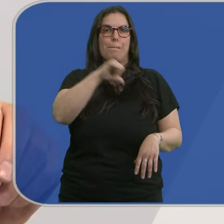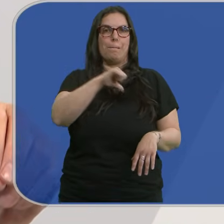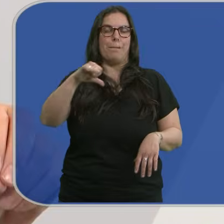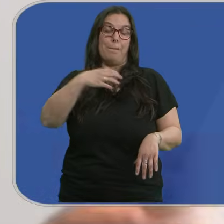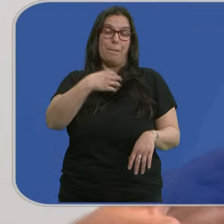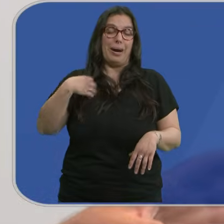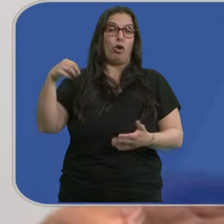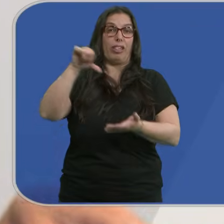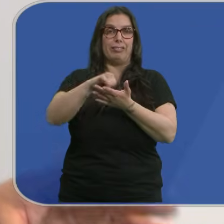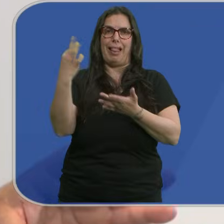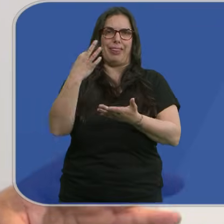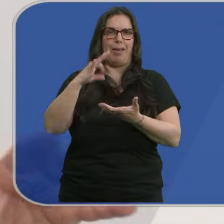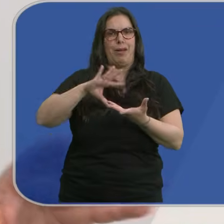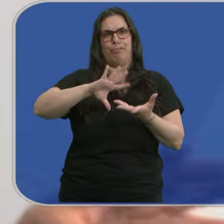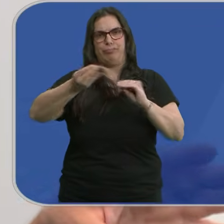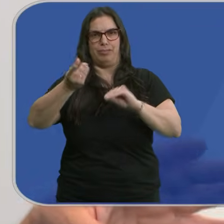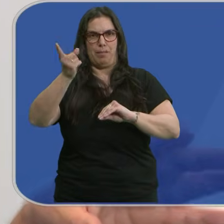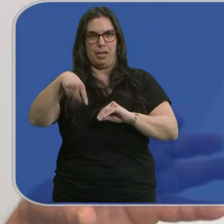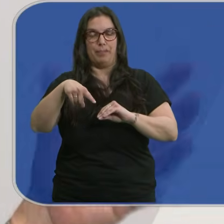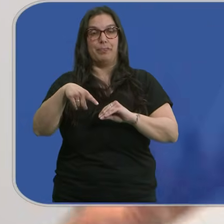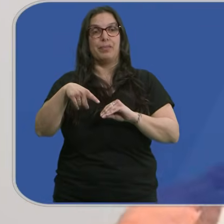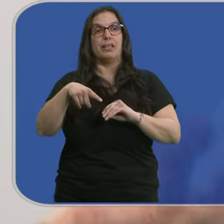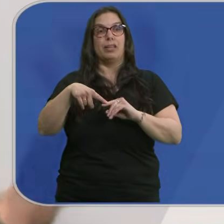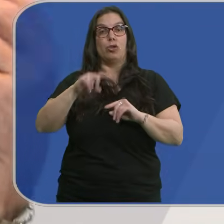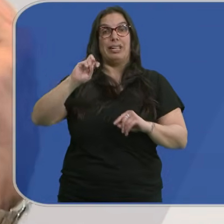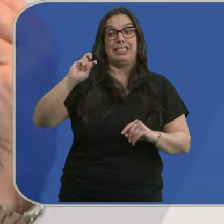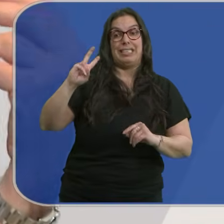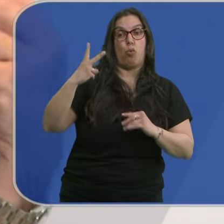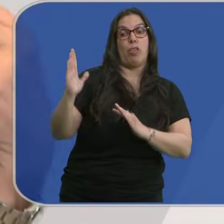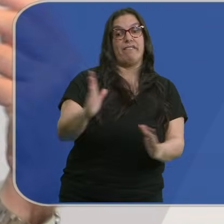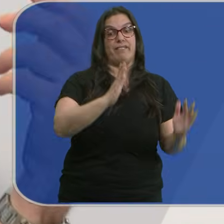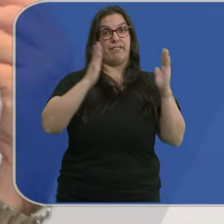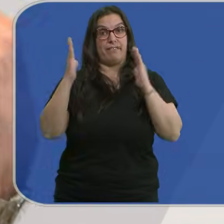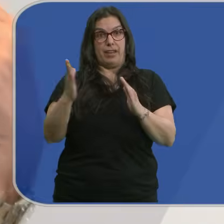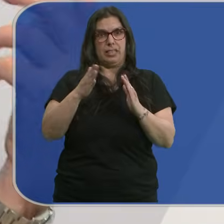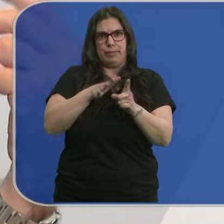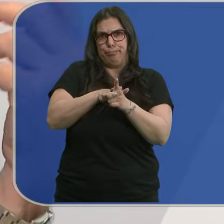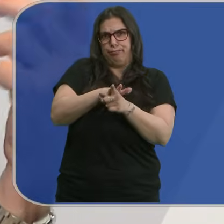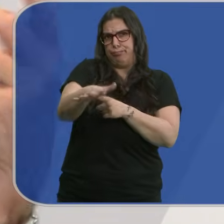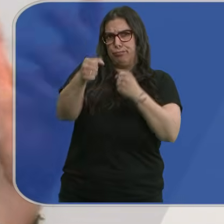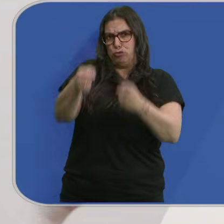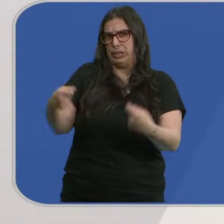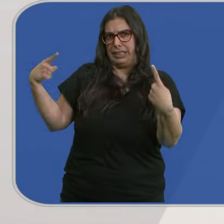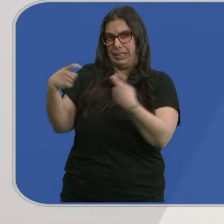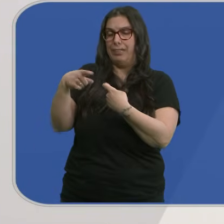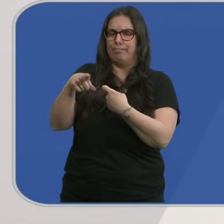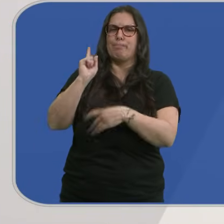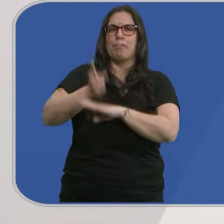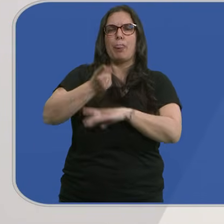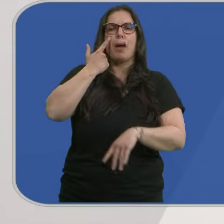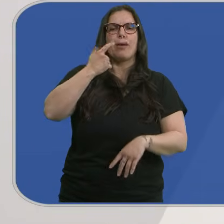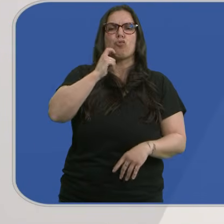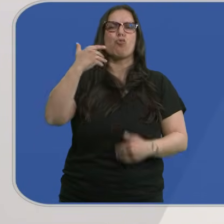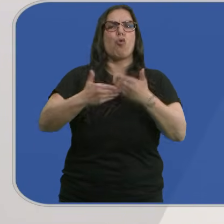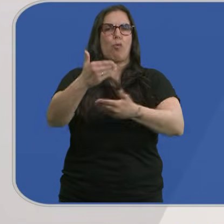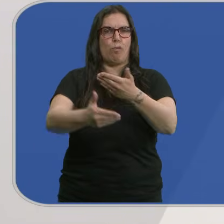actuar. Por eso, los efectos de segunda ronda, que están a su vez muy alimentados por lo que pasa en el conflicto, será lo que determine la